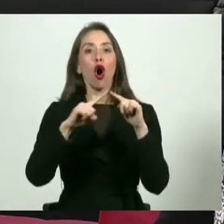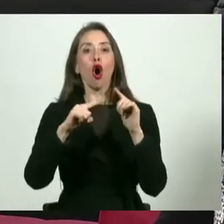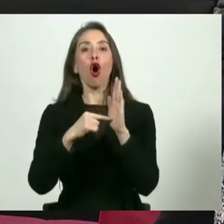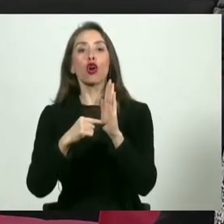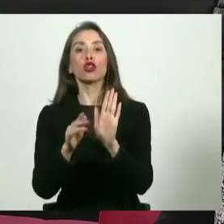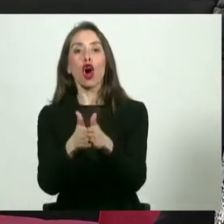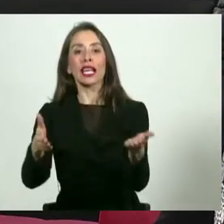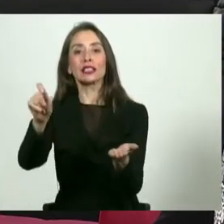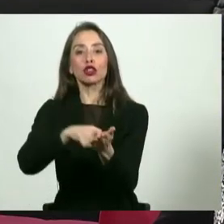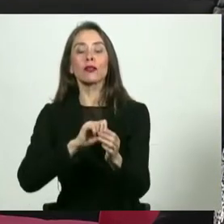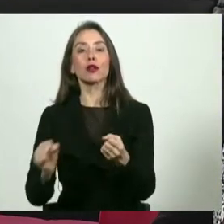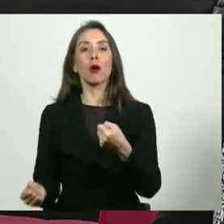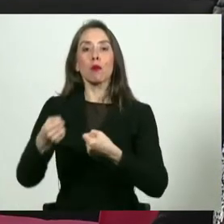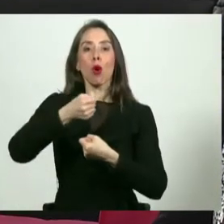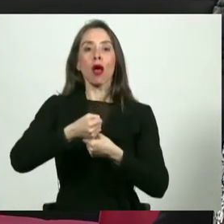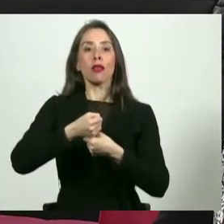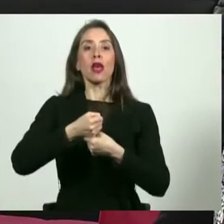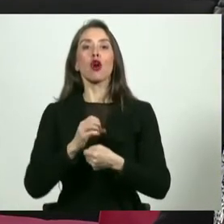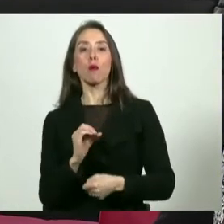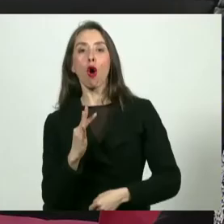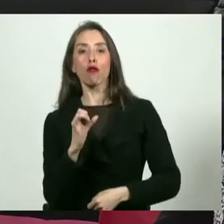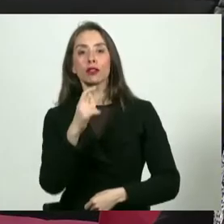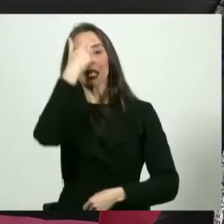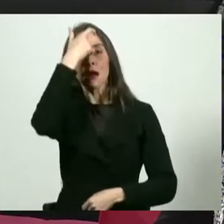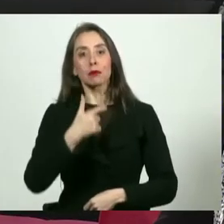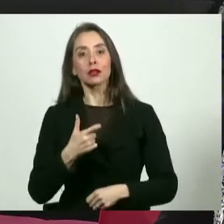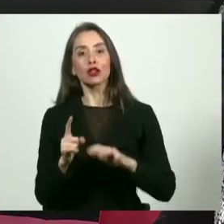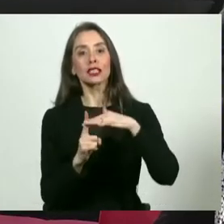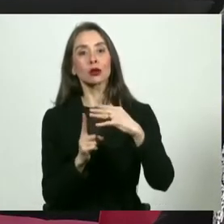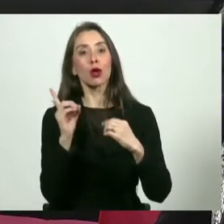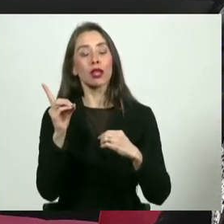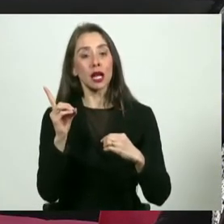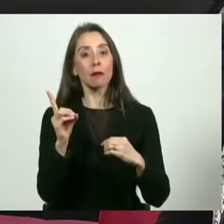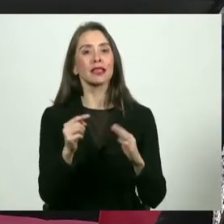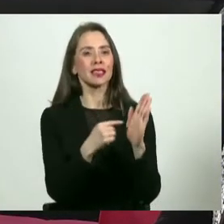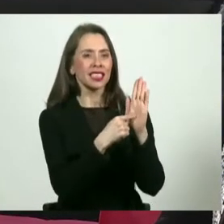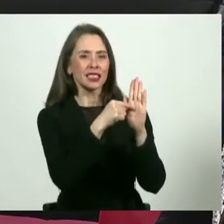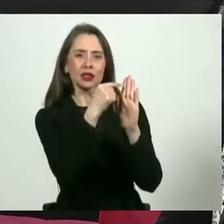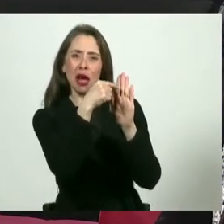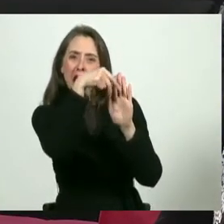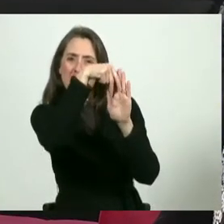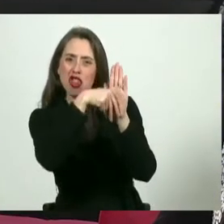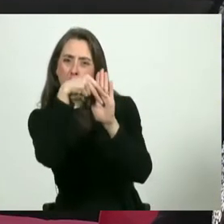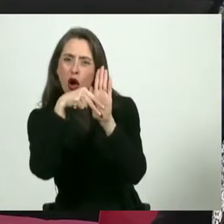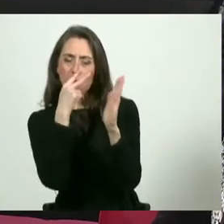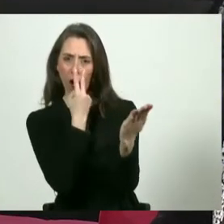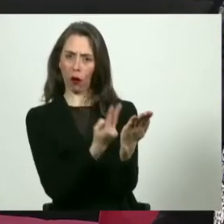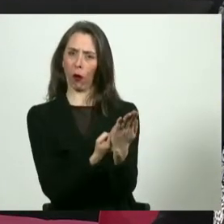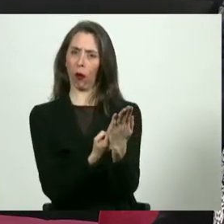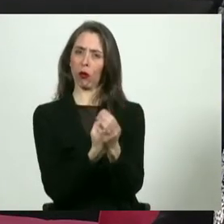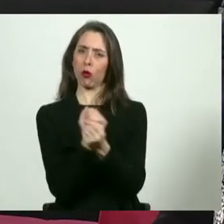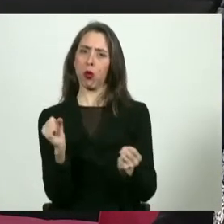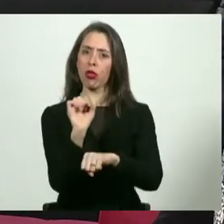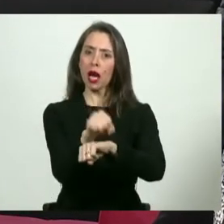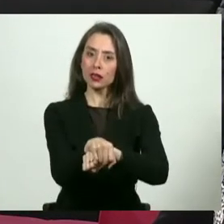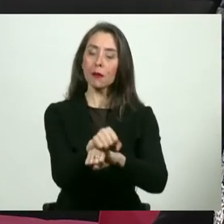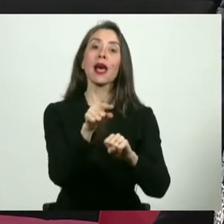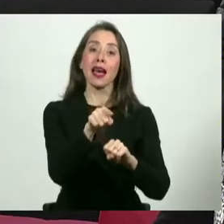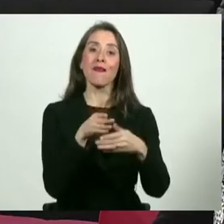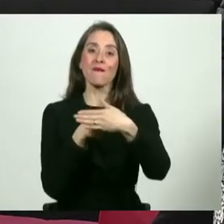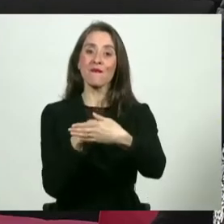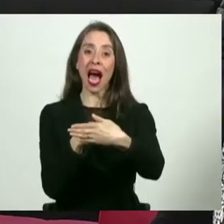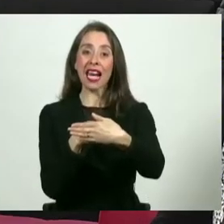también le impiden ser oficiales del Registro Civil a personas con cierto tipo de discapacidad, que simplemente nos parece a nosotros inaceptable. Pero además de eliminar esas